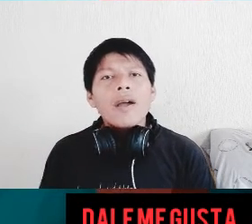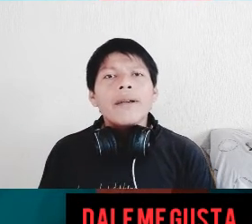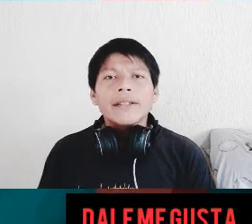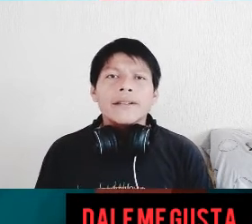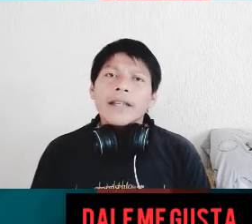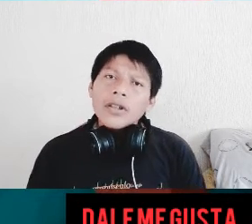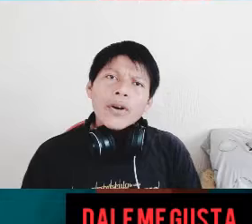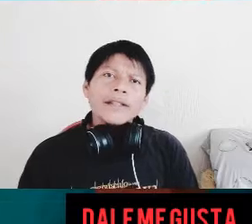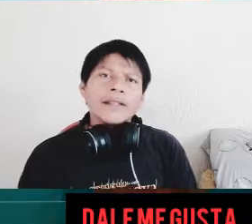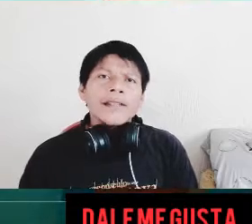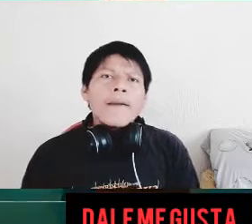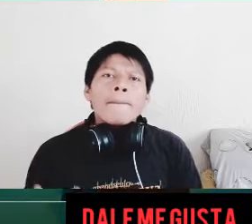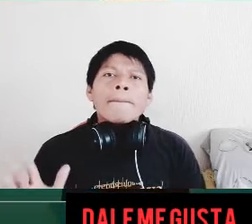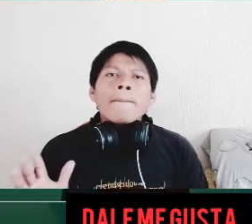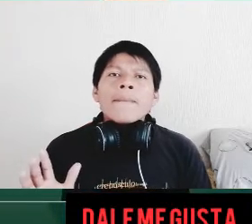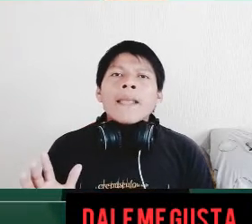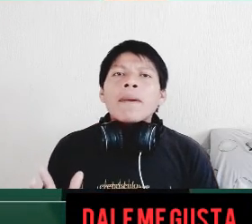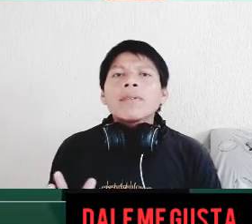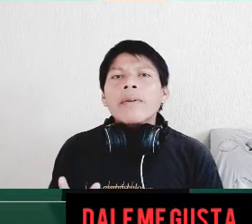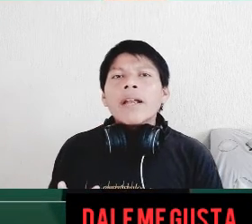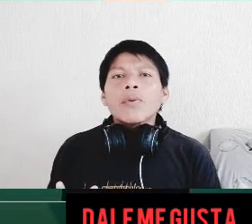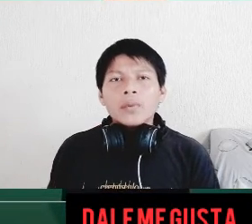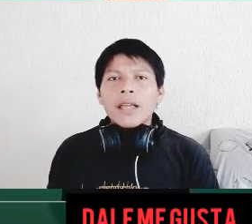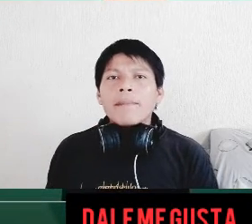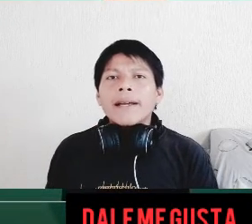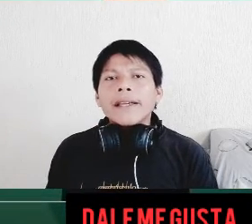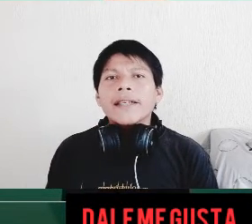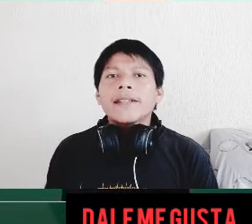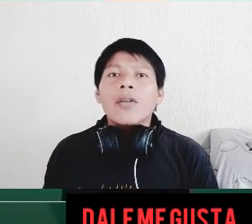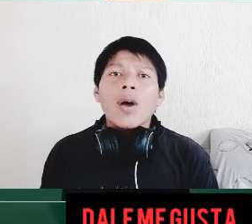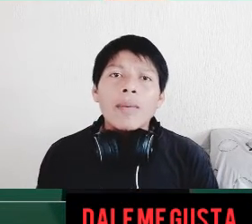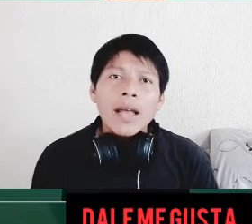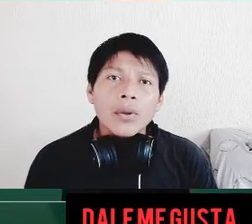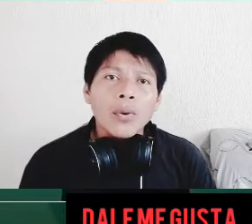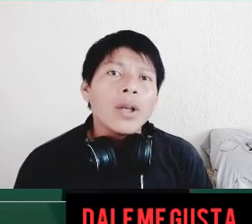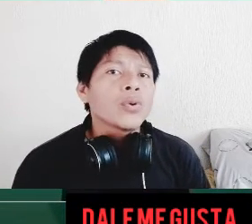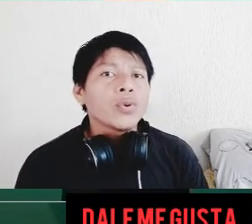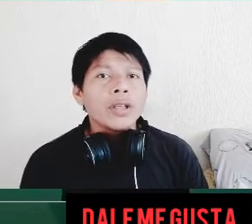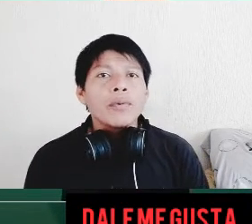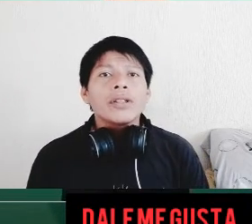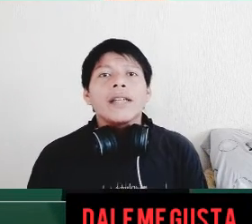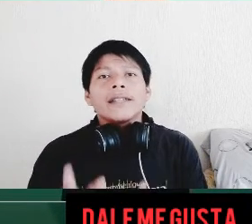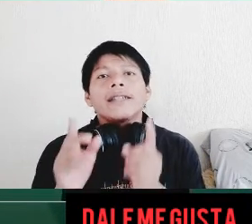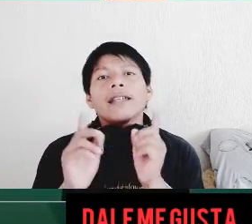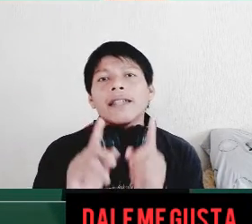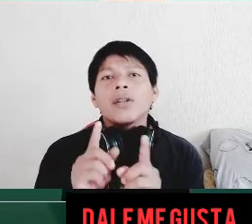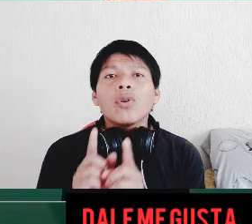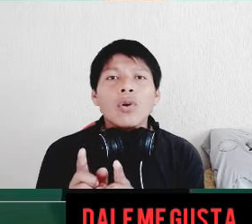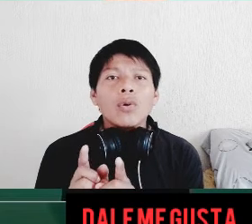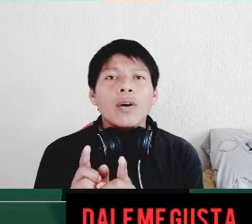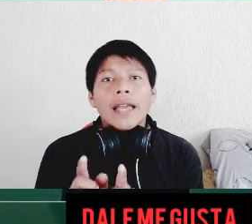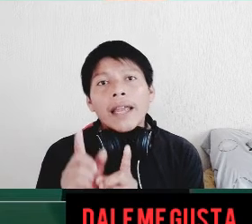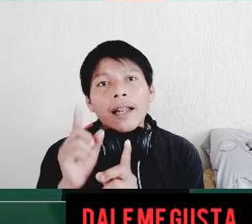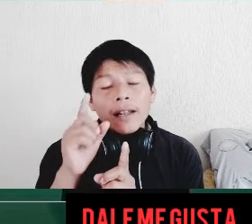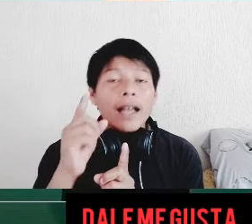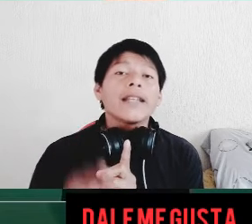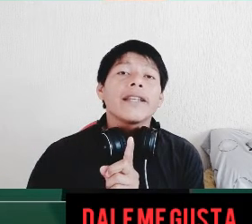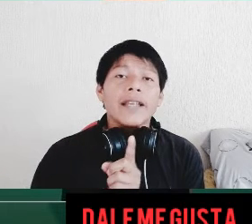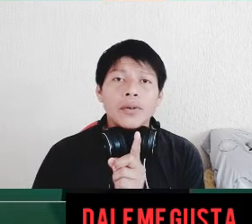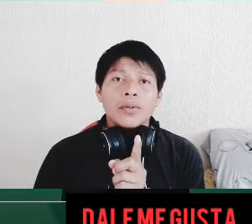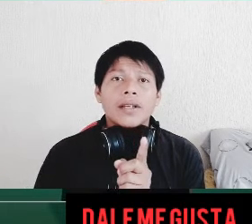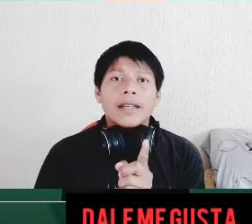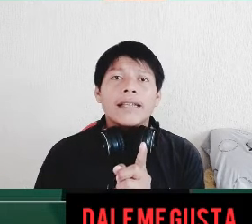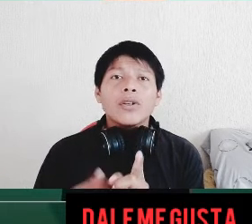un excelente jueves. Señores, vamos a hablar de un tema que se ha estado hablando en los últimos días y es en torno